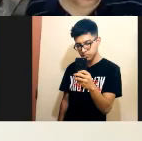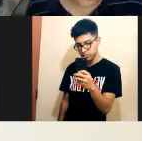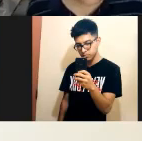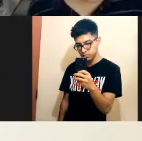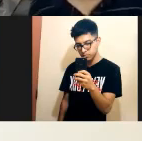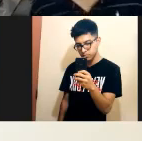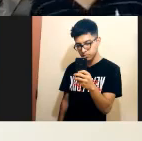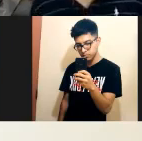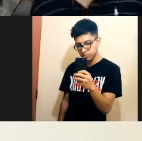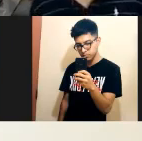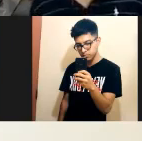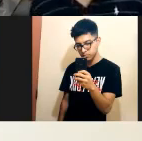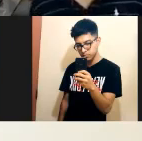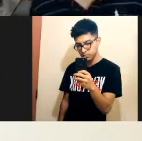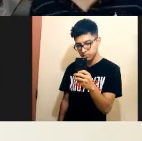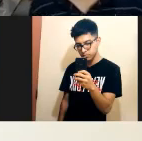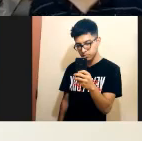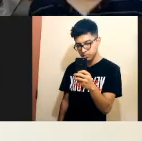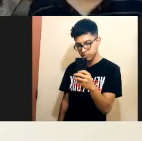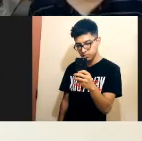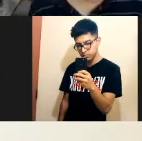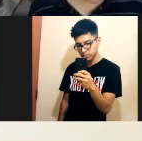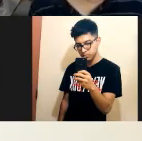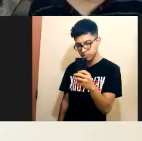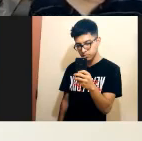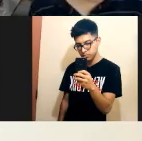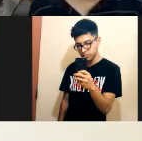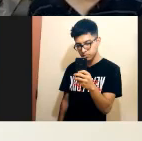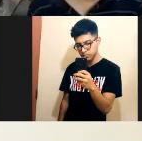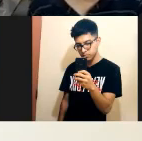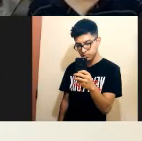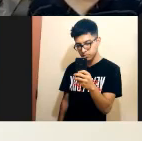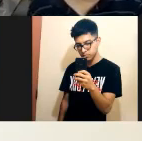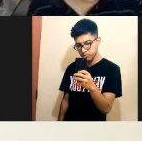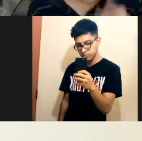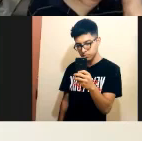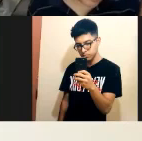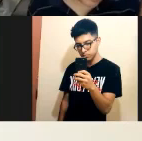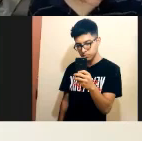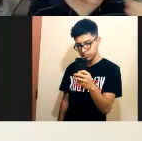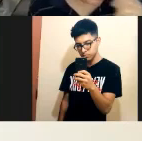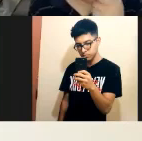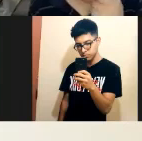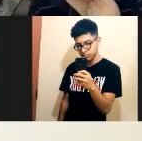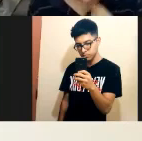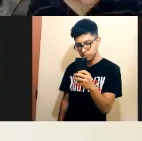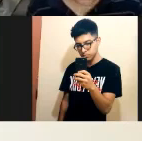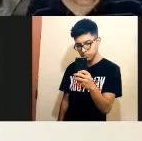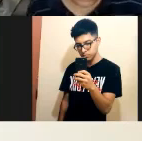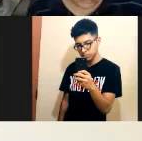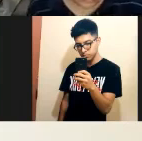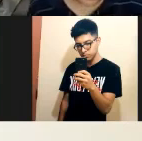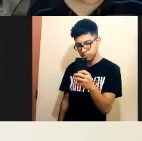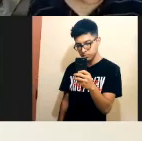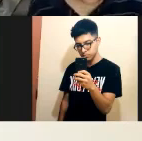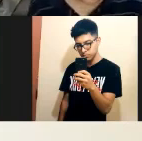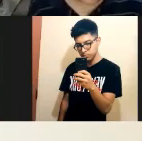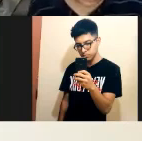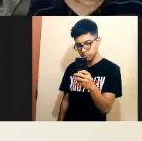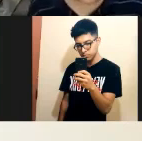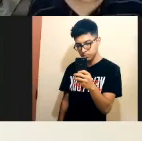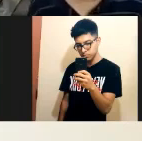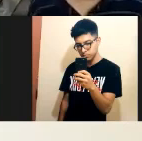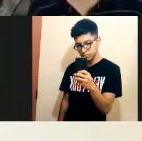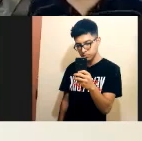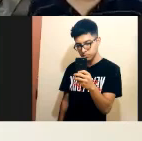un humedal. Entonces, ¿qué va a hacer el humedal? El humedal lo que va a hacer, dependiendo del tipo de plantas, pero vamos a